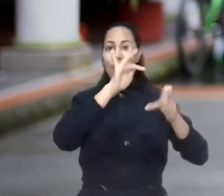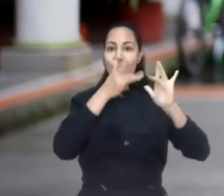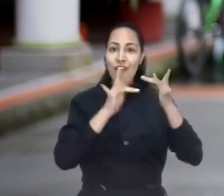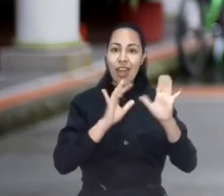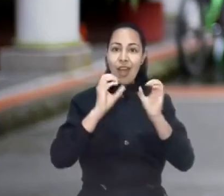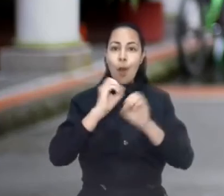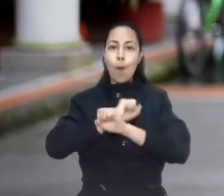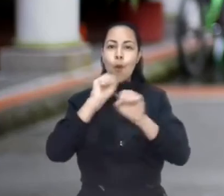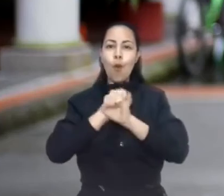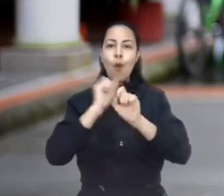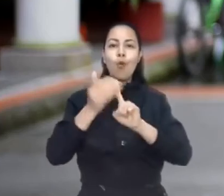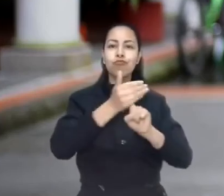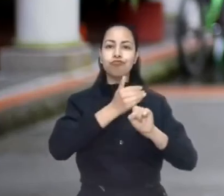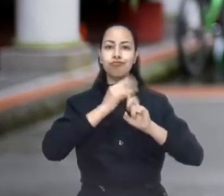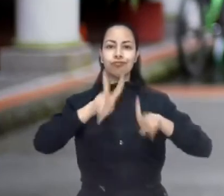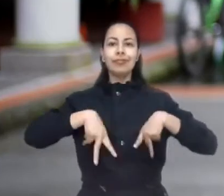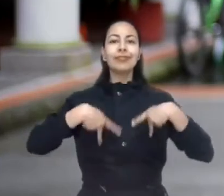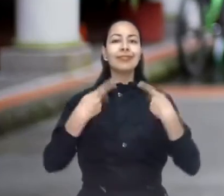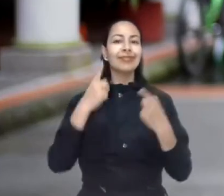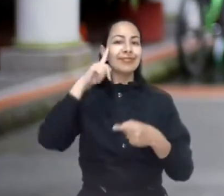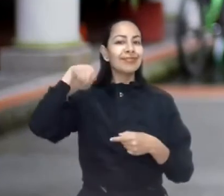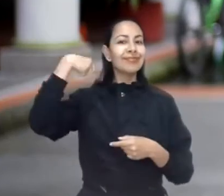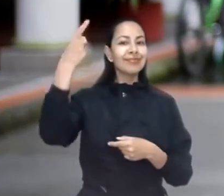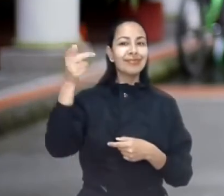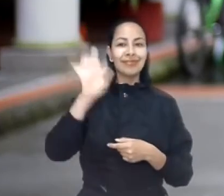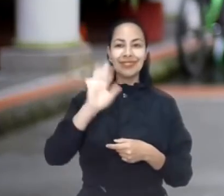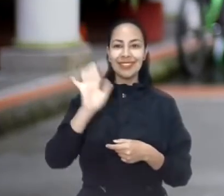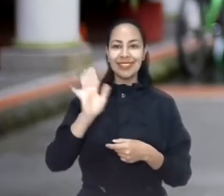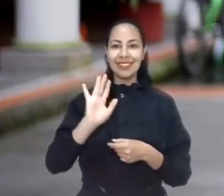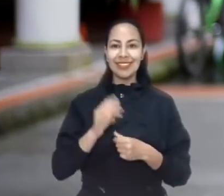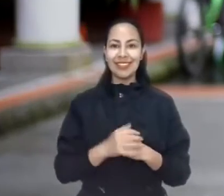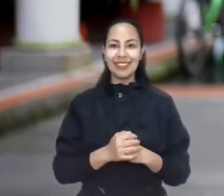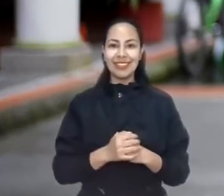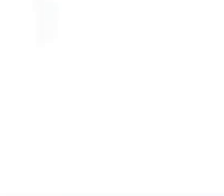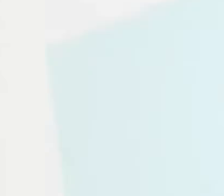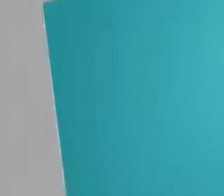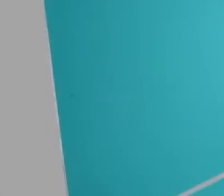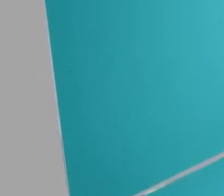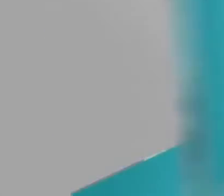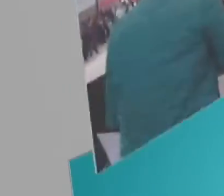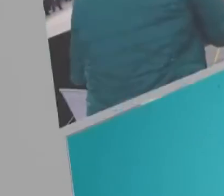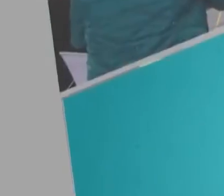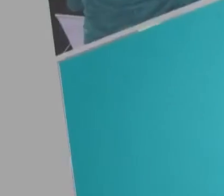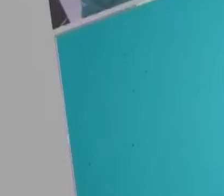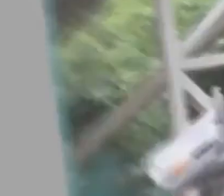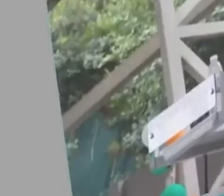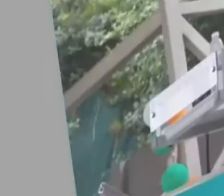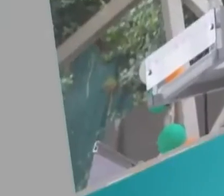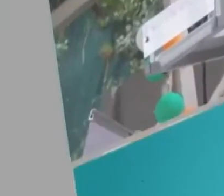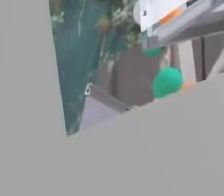Nariño brilla sin pólvora, somos guardianes de la vida. Hasta la próxima.